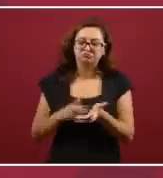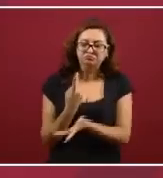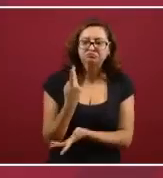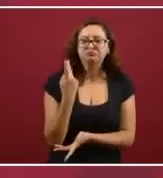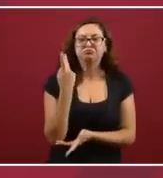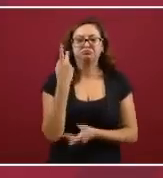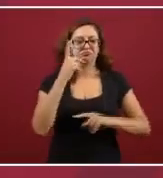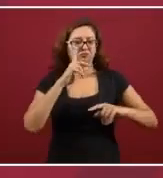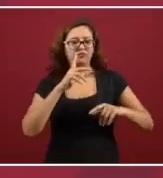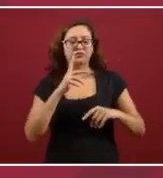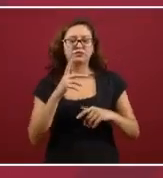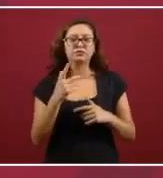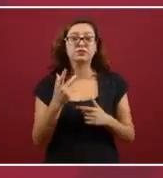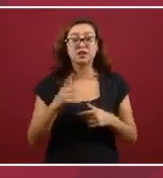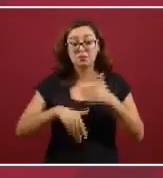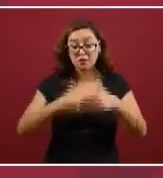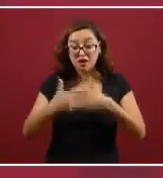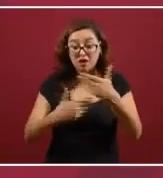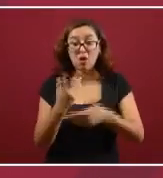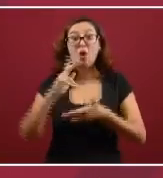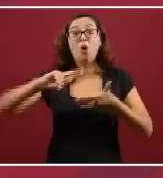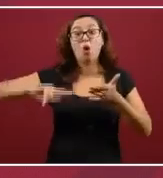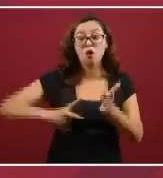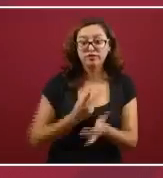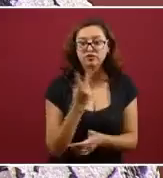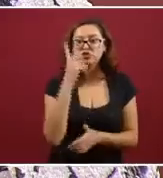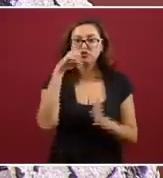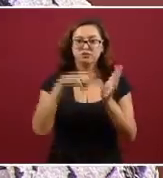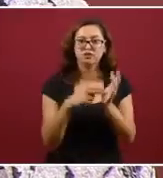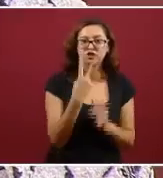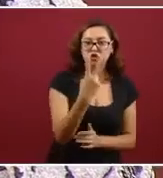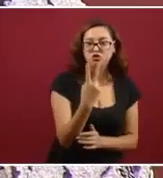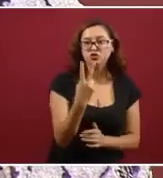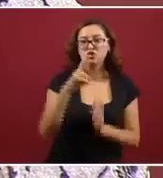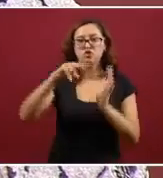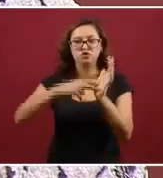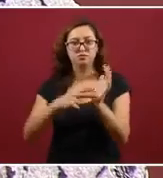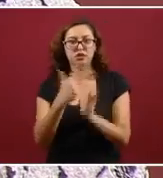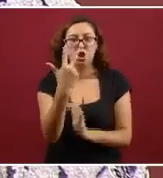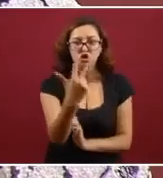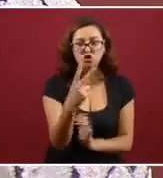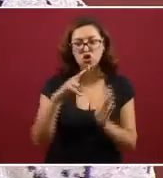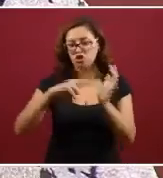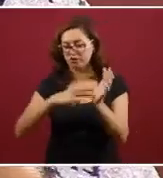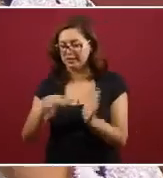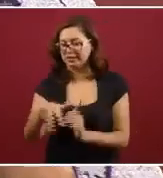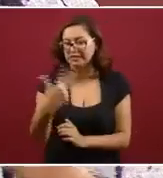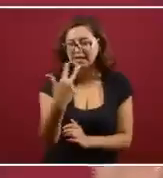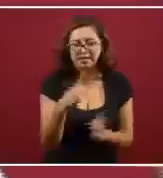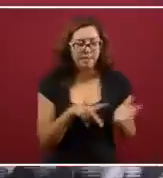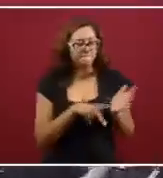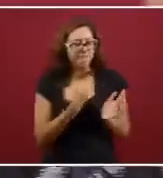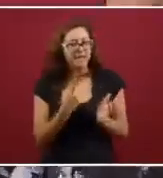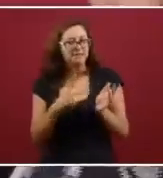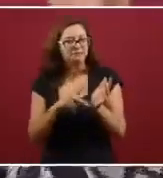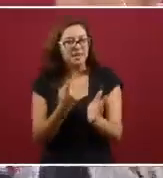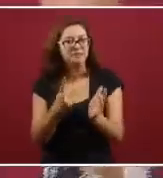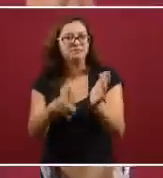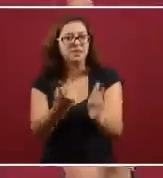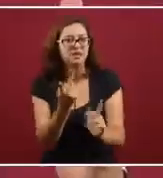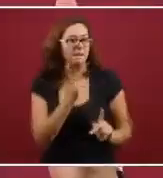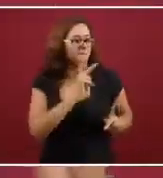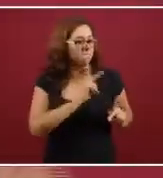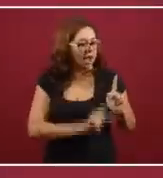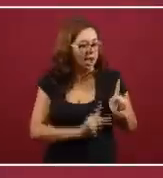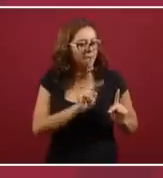la suspensión en el 2002, en el 2008 y en el 2013. ¿Sí? Entonces, por eso hemos venido desde el